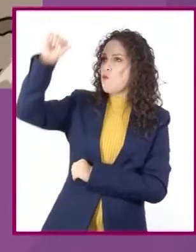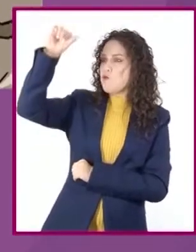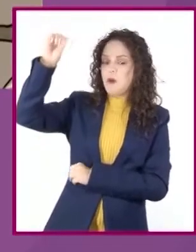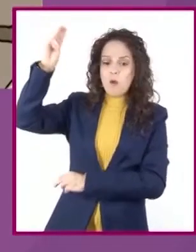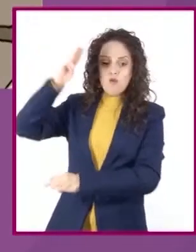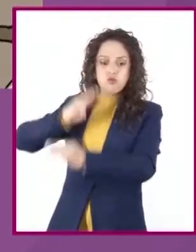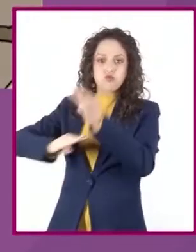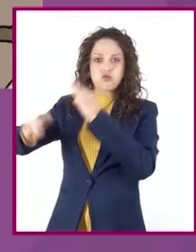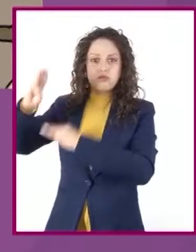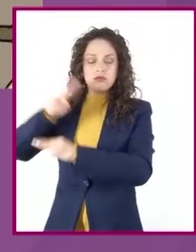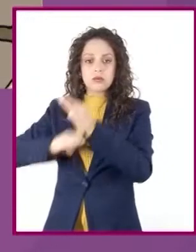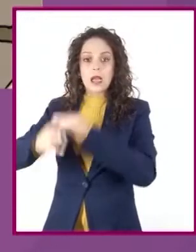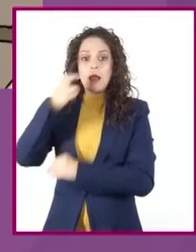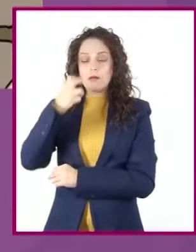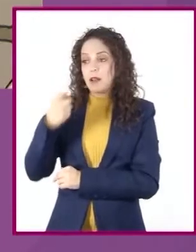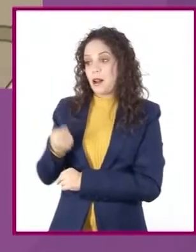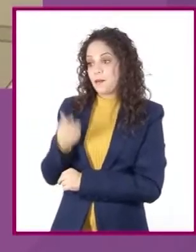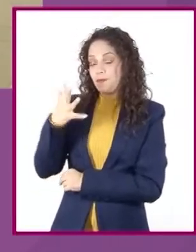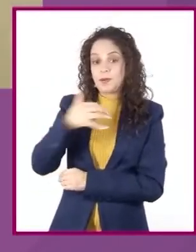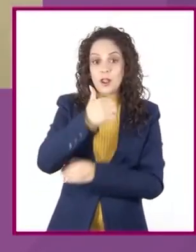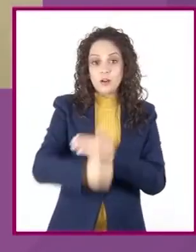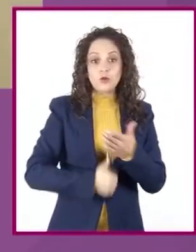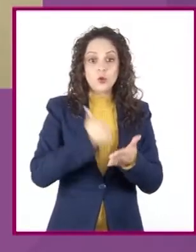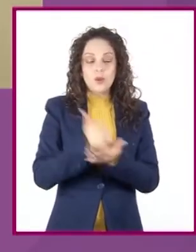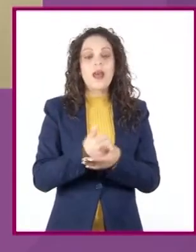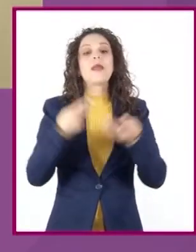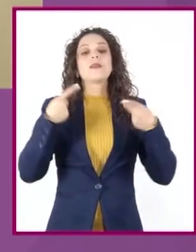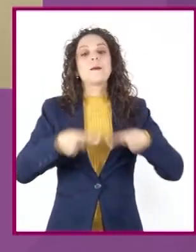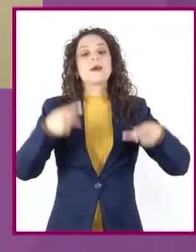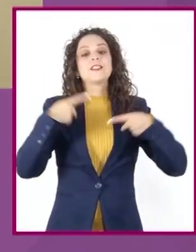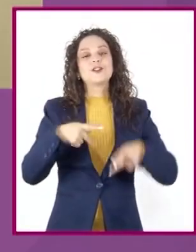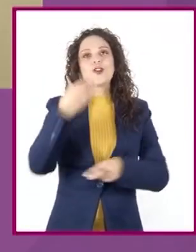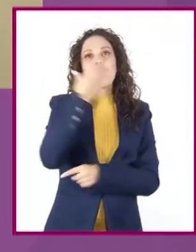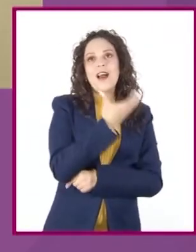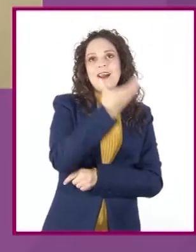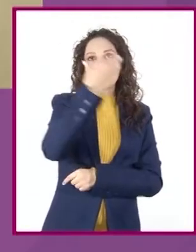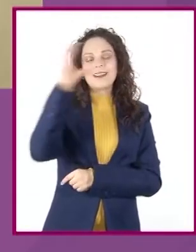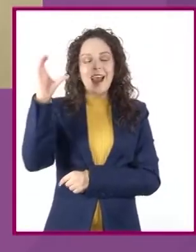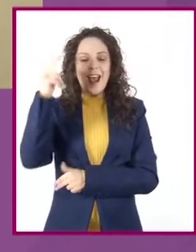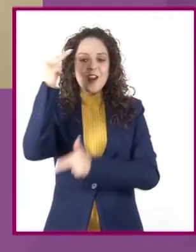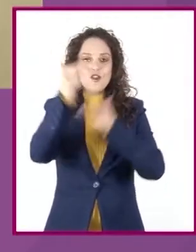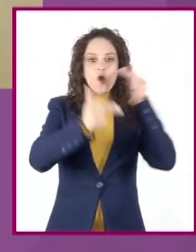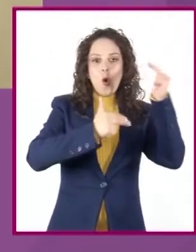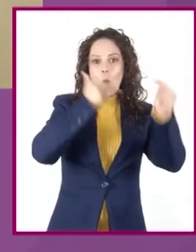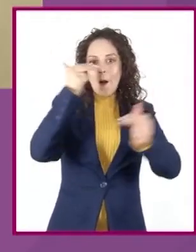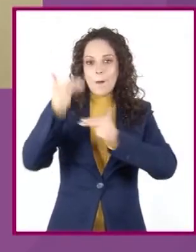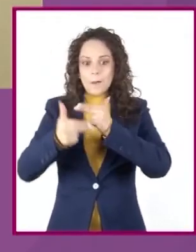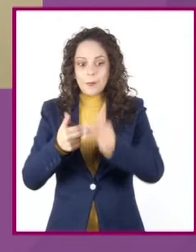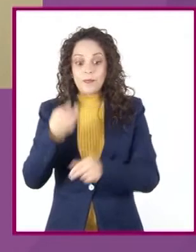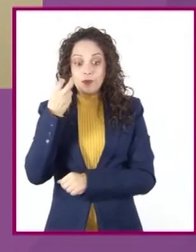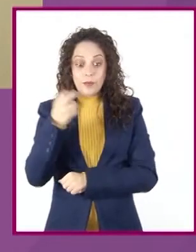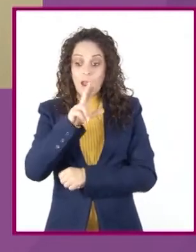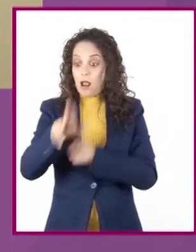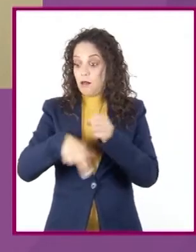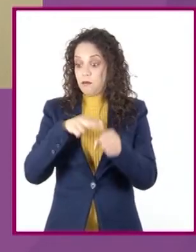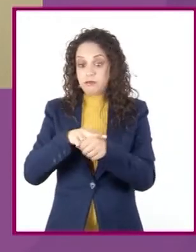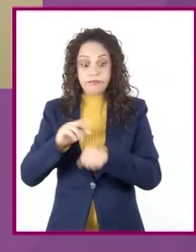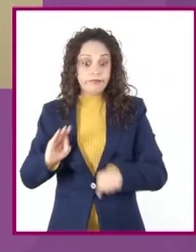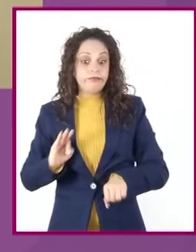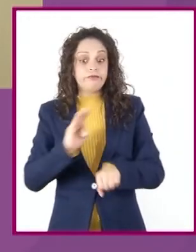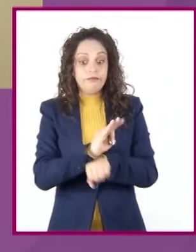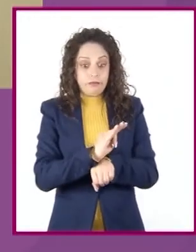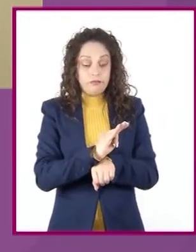ello se le conoce como la ciudad de la gente de las nubes, lo que les brindó una protección natural que completaron con